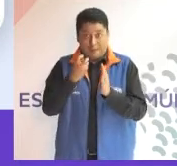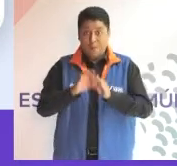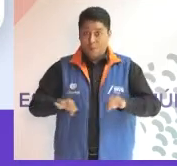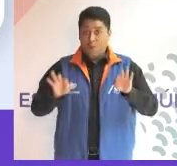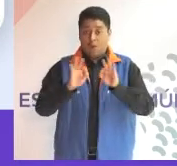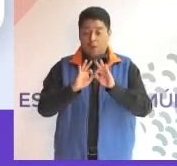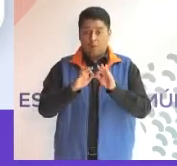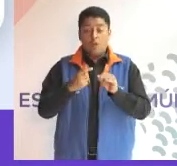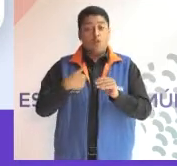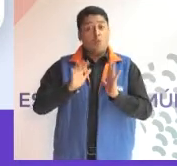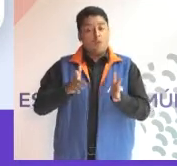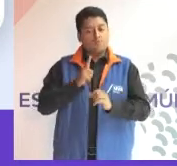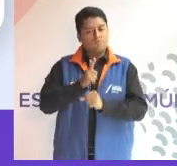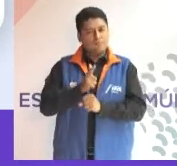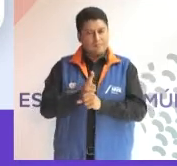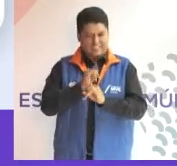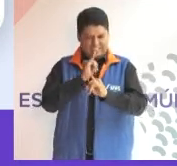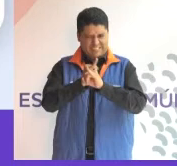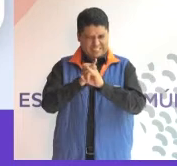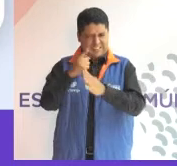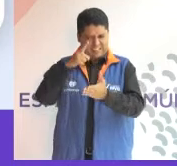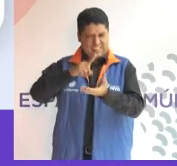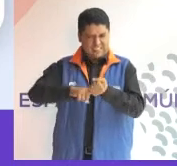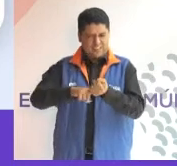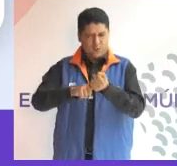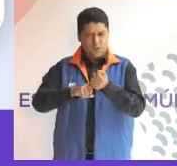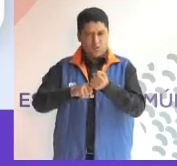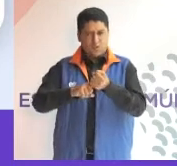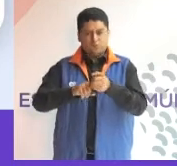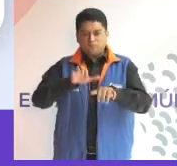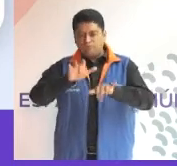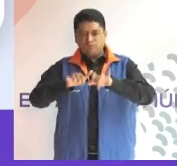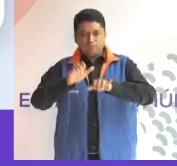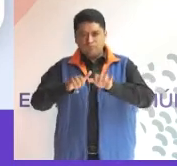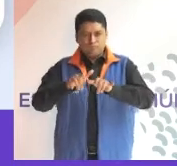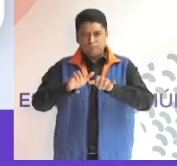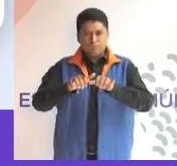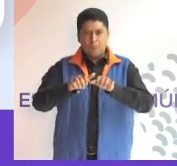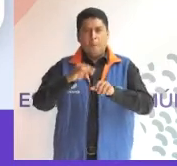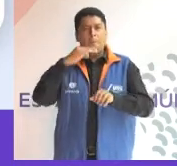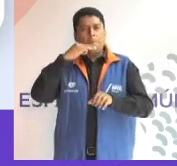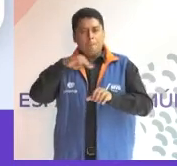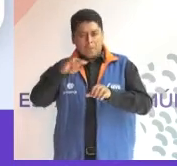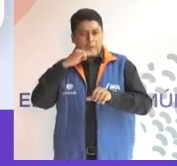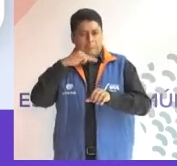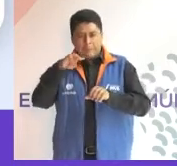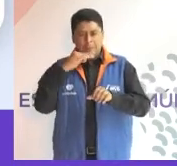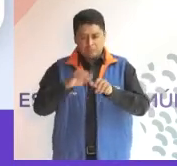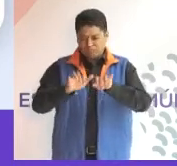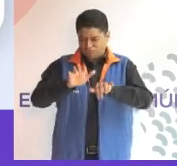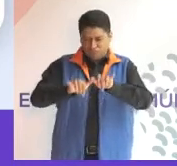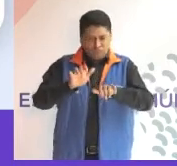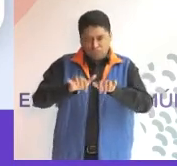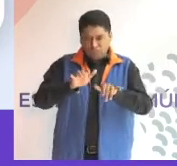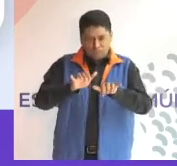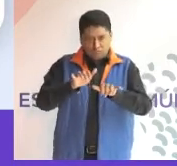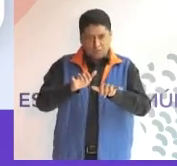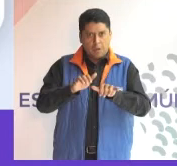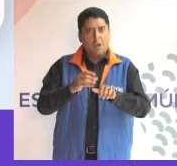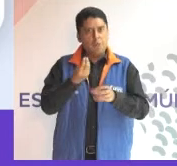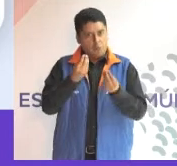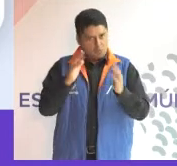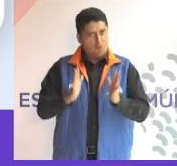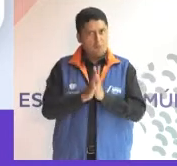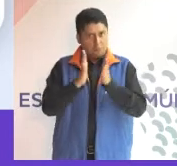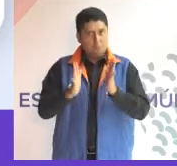chats, no sé cómo lo tendrán ustedes, pero digamos, por ejemplo, nosotros aquí estamos en un